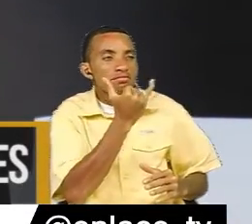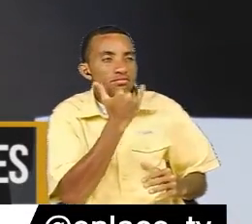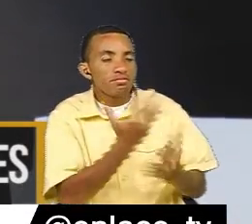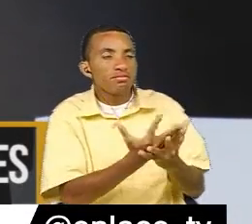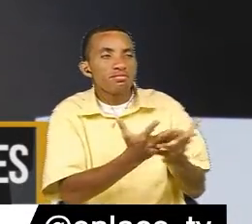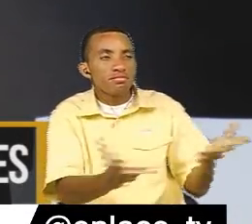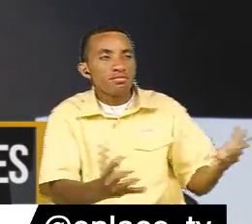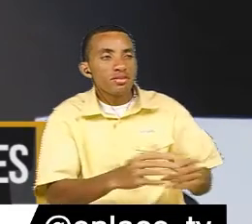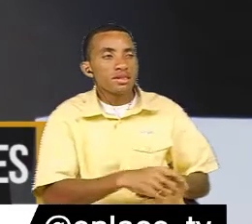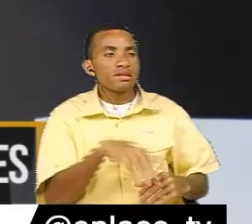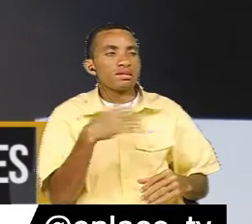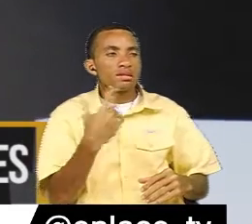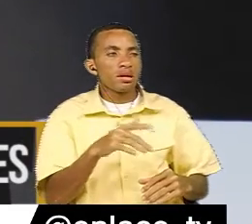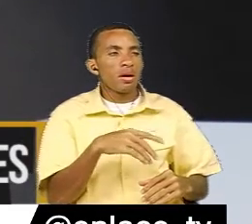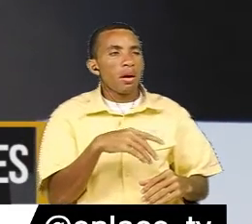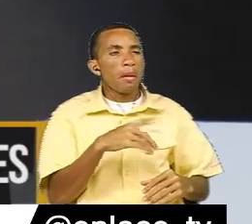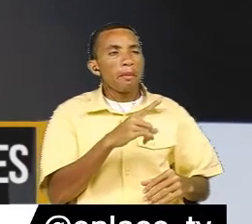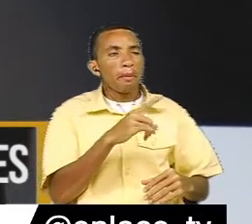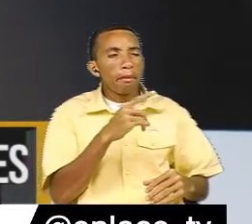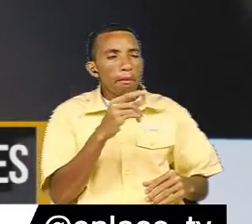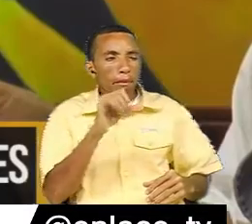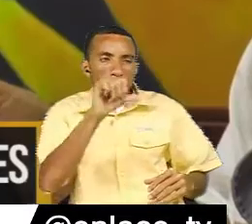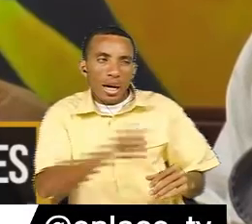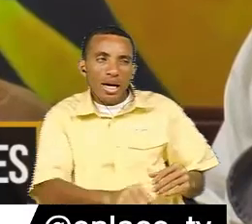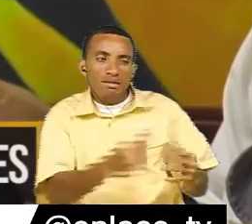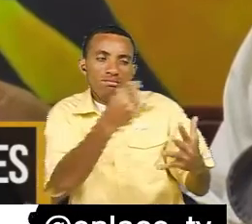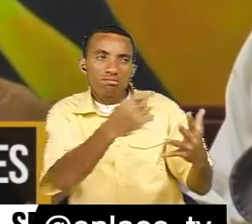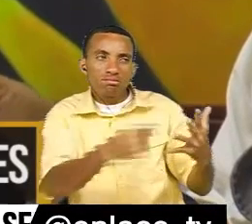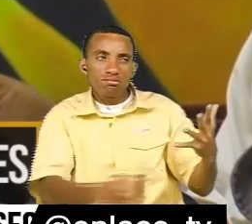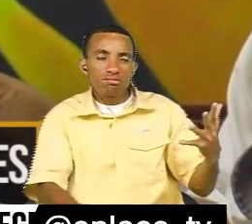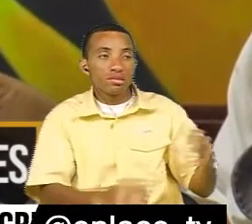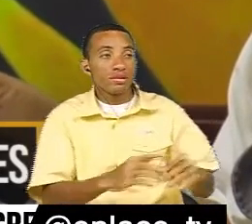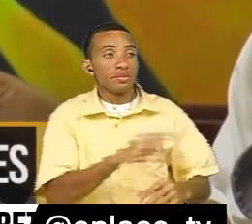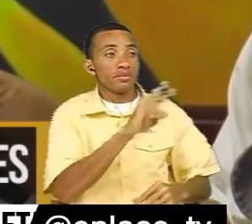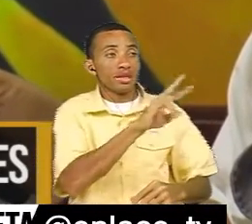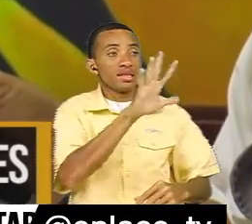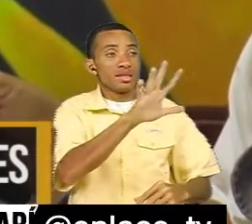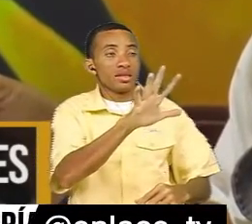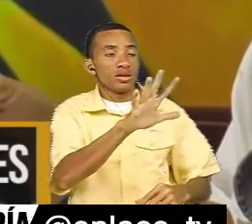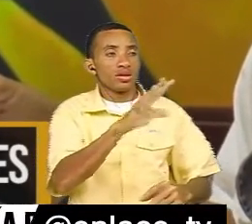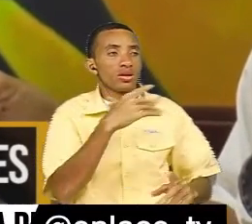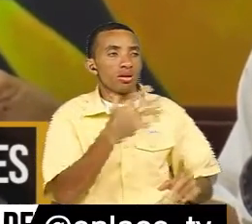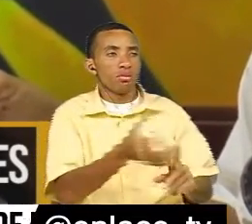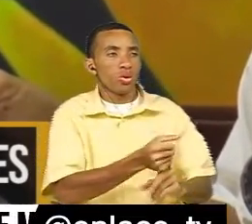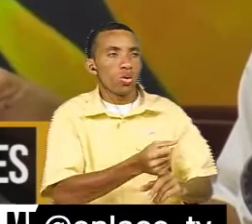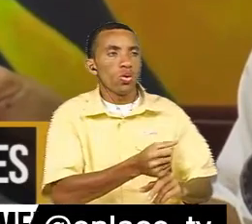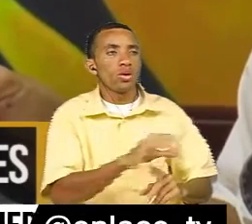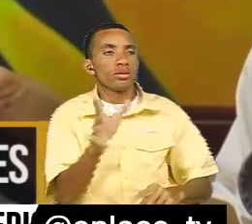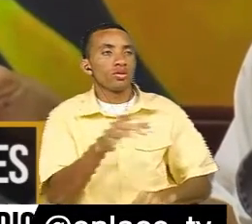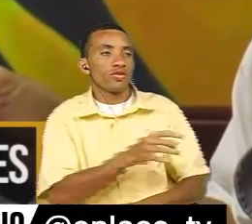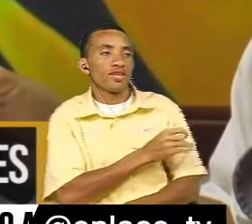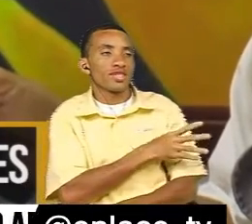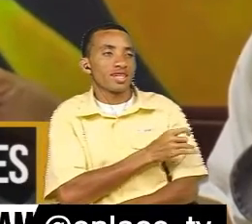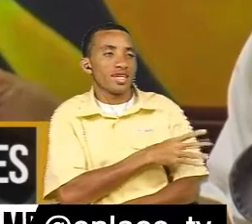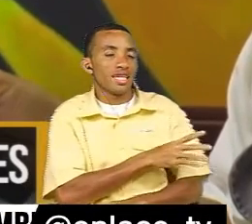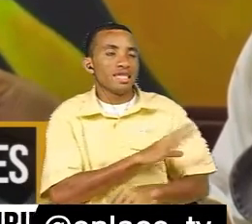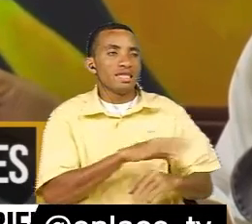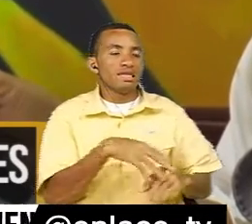fueron esas presuntas irregularidades, tenemos 25 hallazgos de tipo fiscal. Estamos hablando de